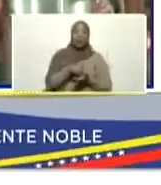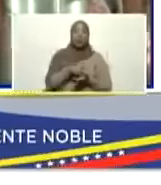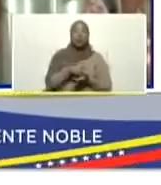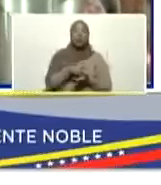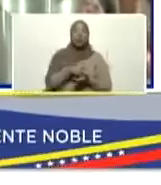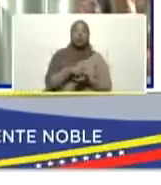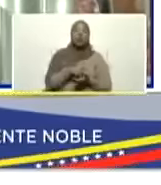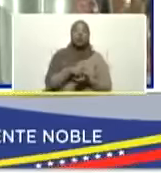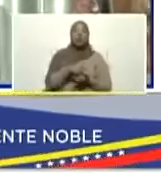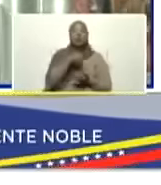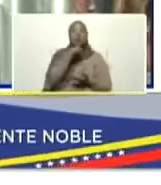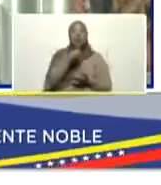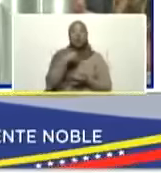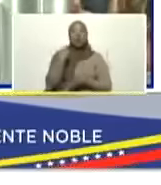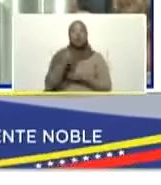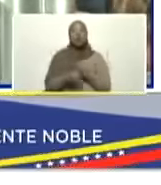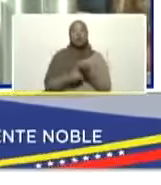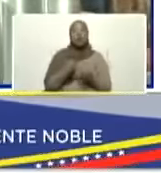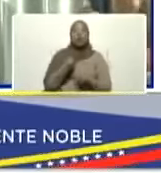dijo lo que iba a hacer